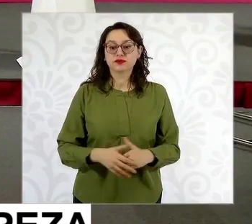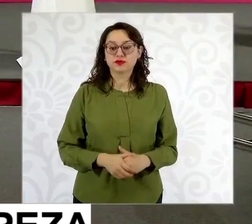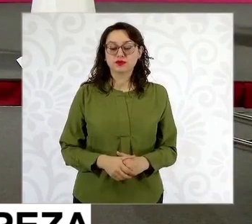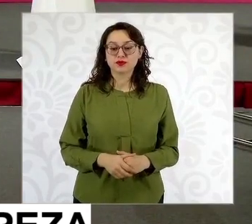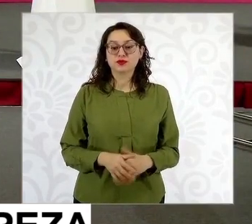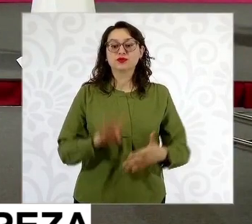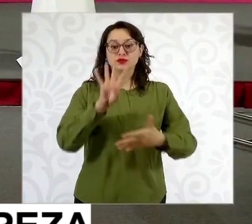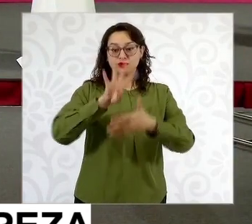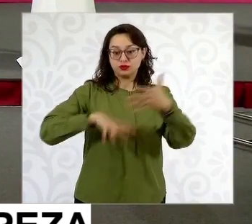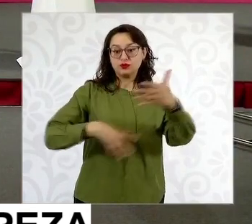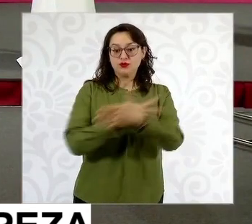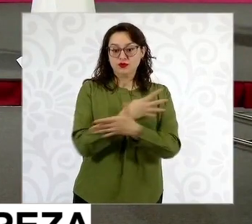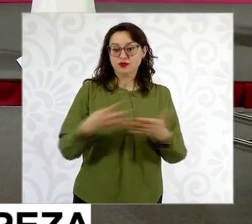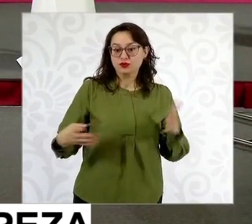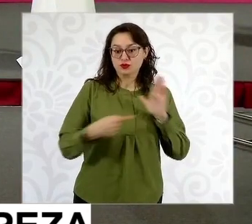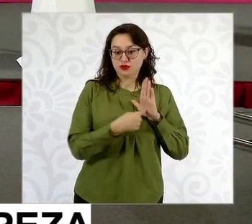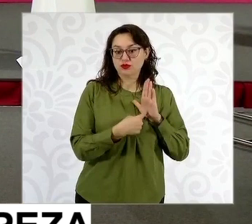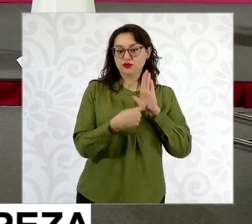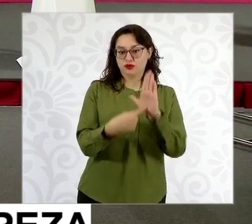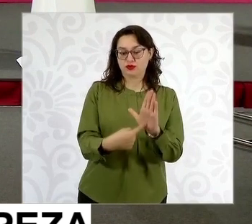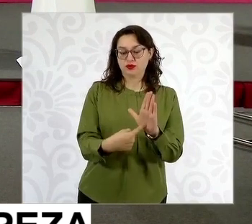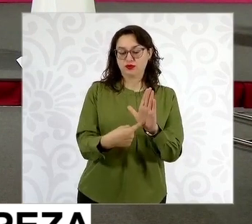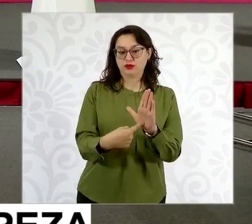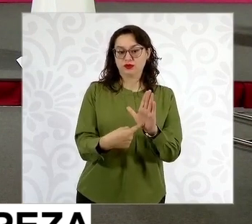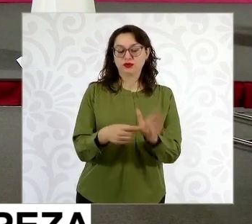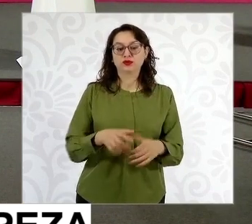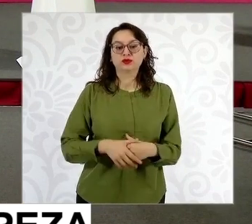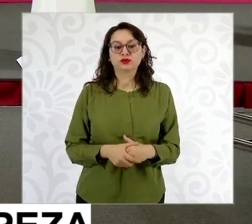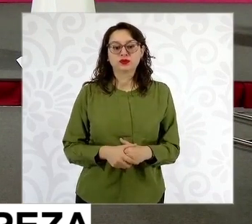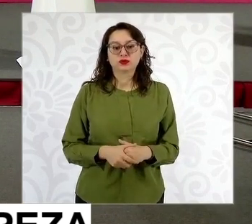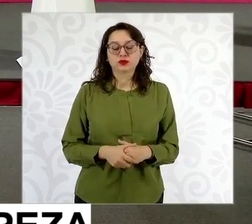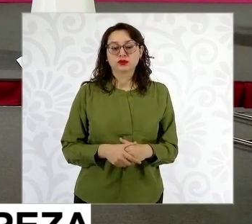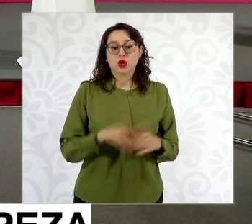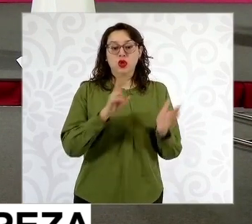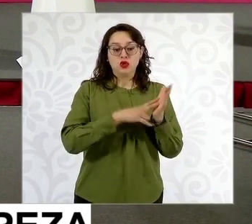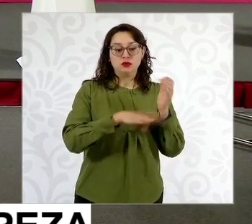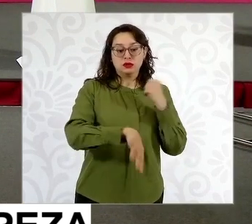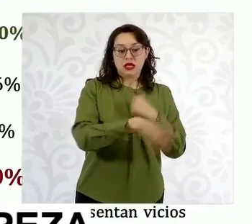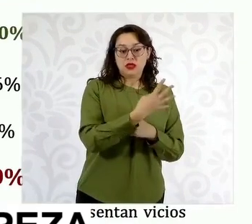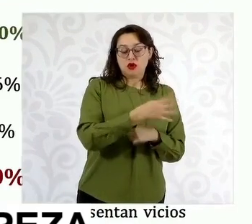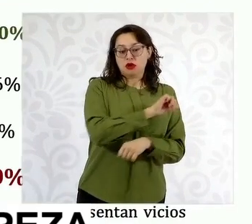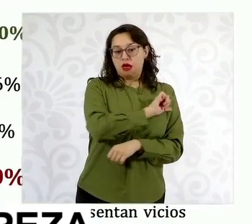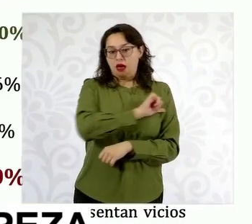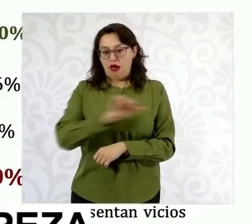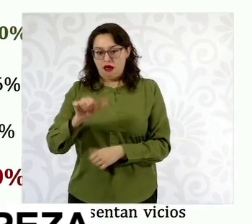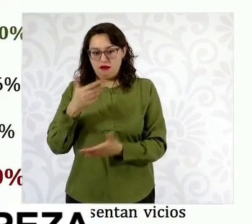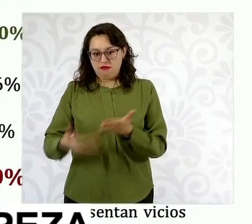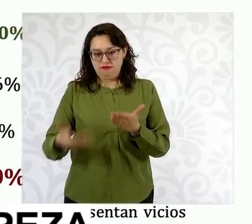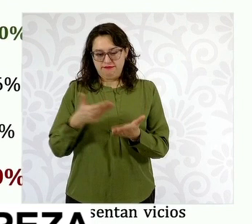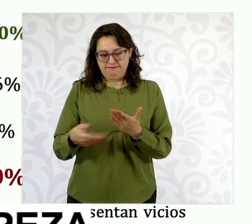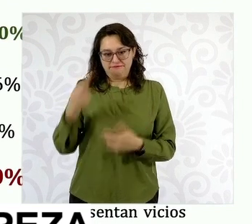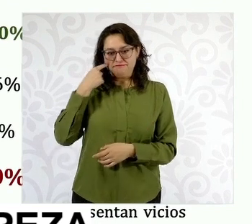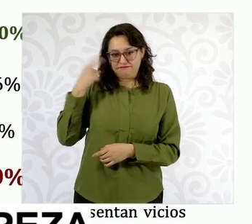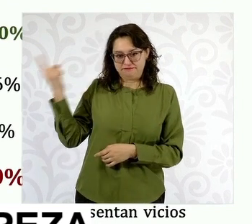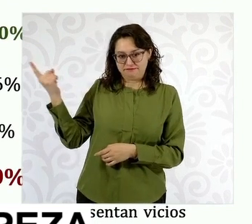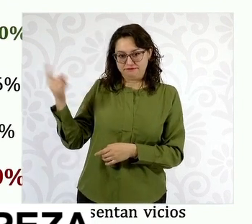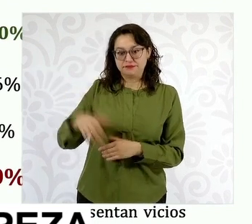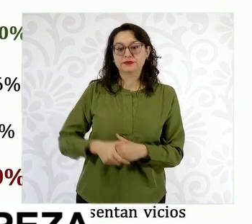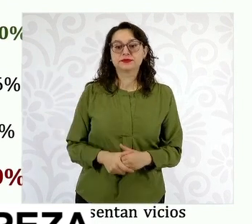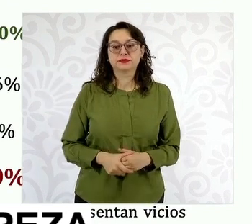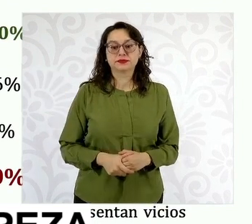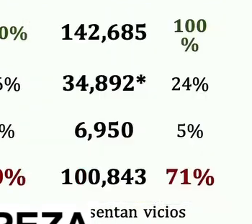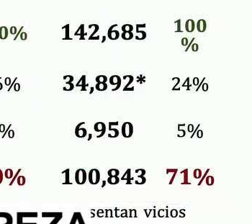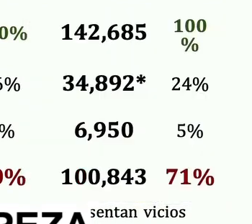Miren, este es el cuadro del que les hablaba yo. De 2014 a la fecha, los dos sectores, empresariales